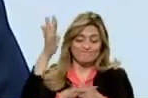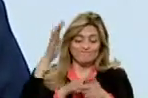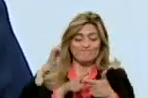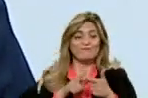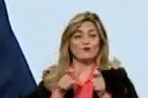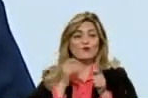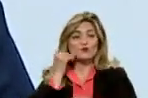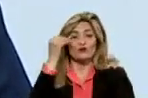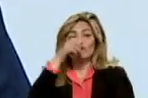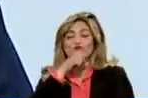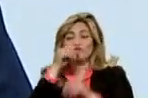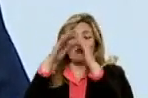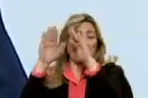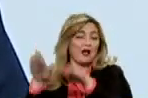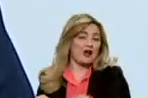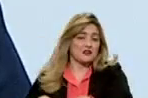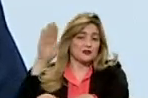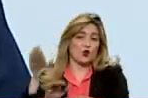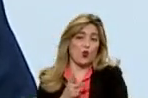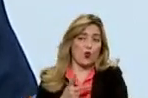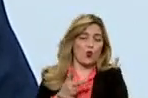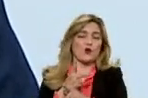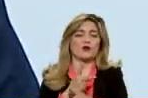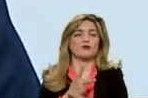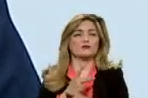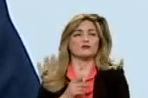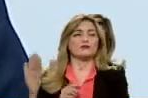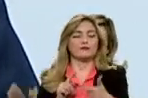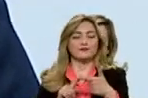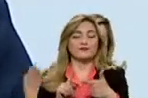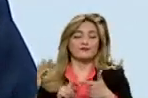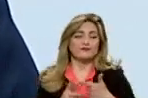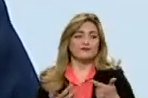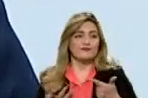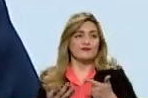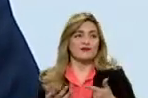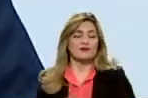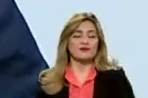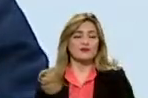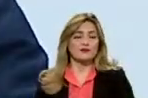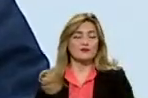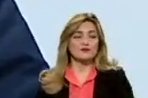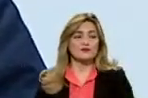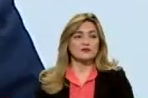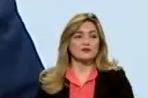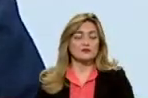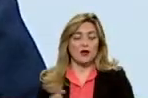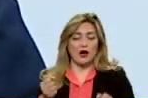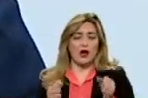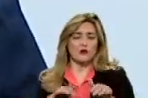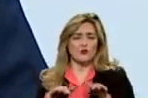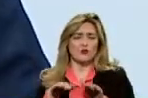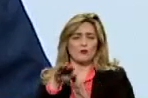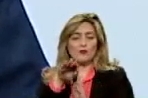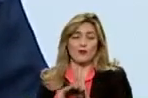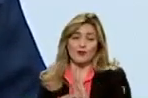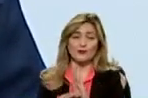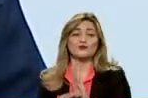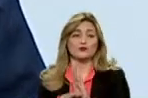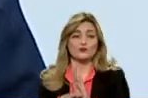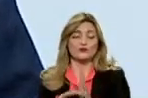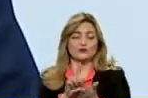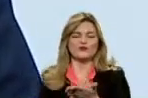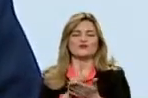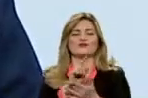gente de la tercera edad está en sus casas por cuidado y por precaución, ¿no es cierto? Por lo tanto, la reducción del parque vehicular en el